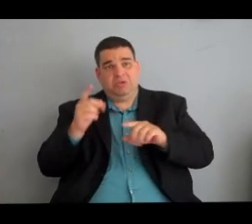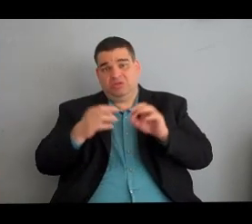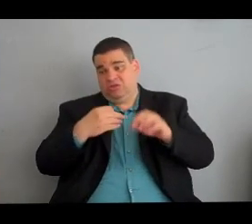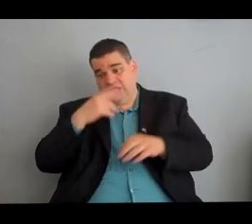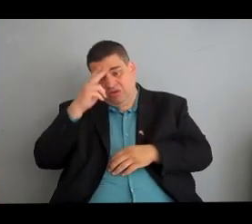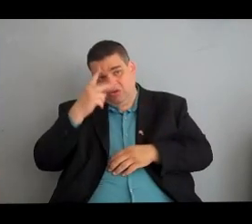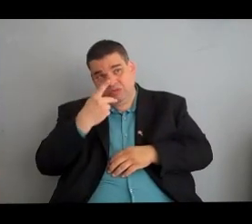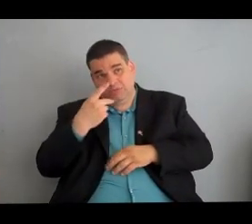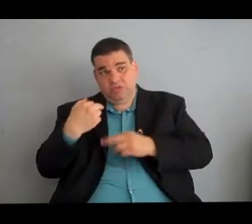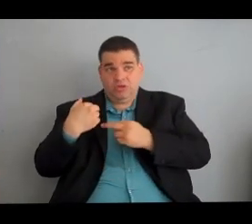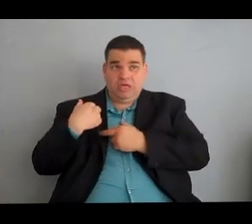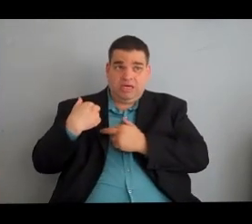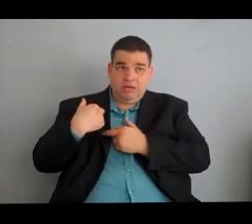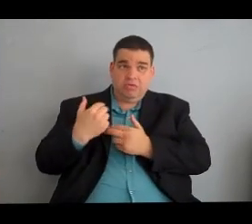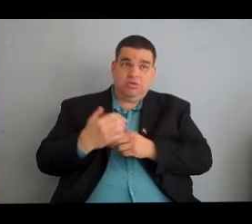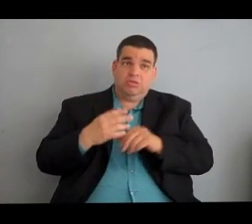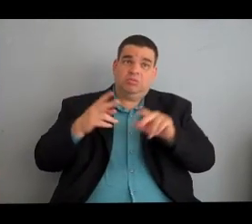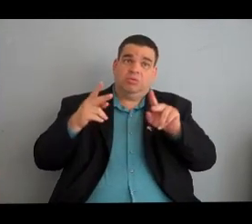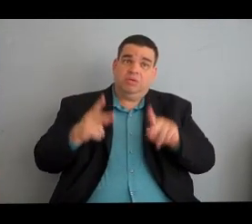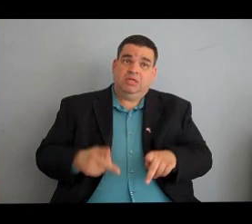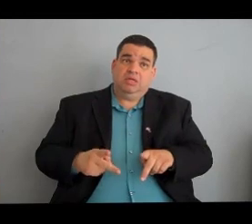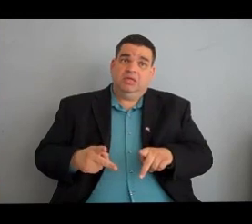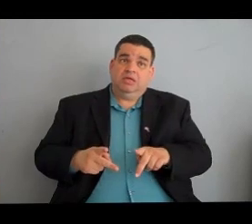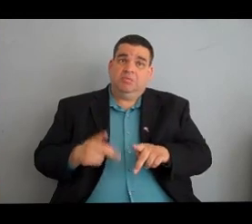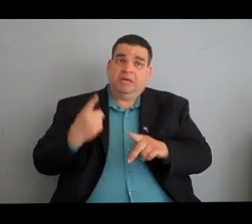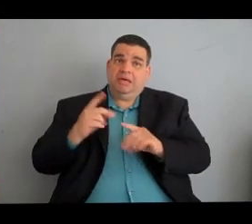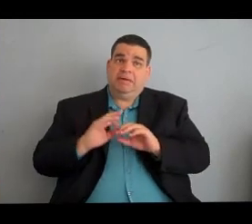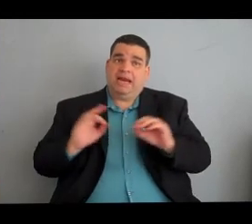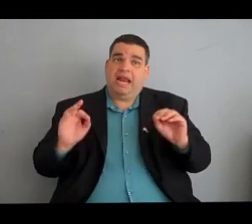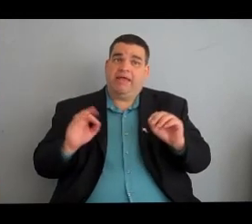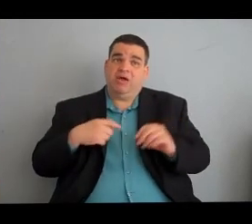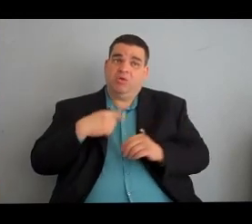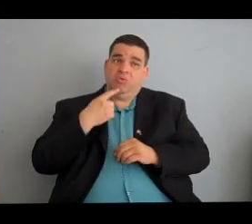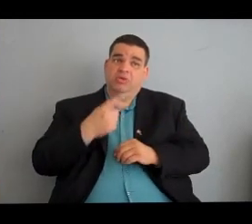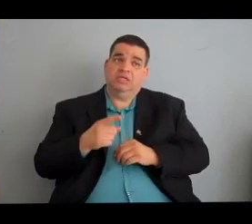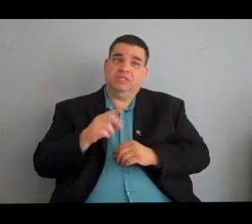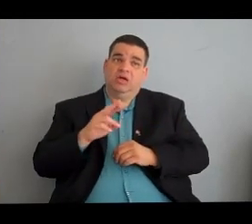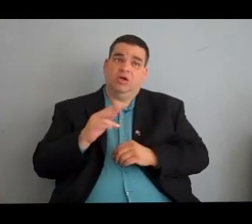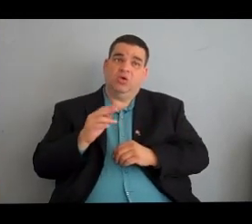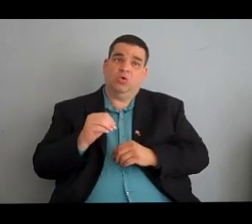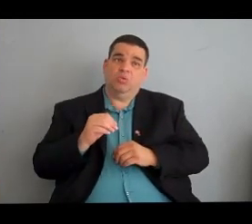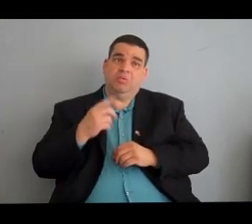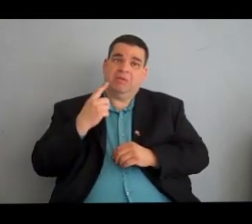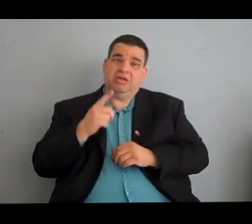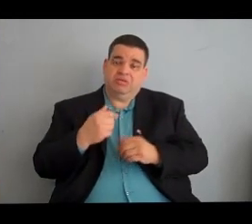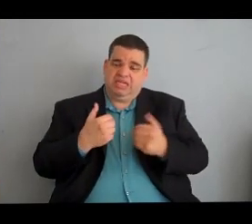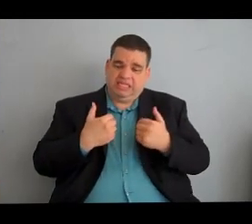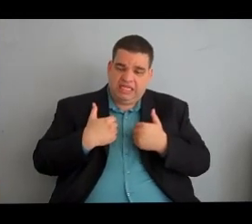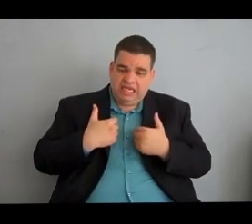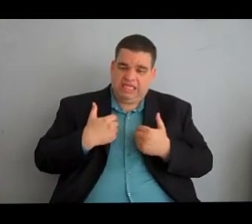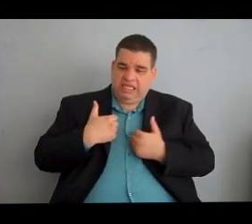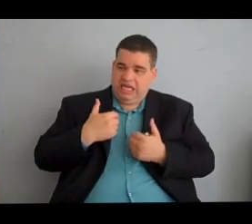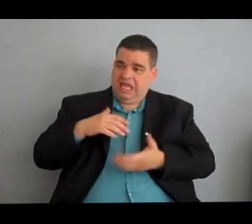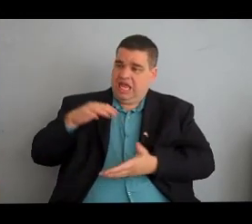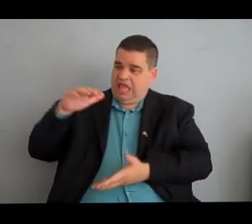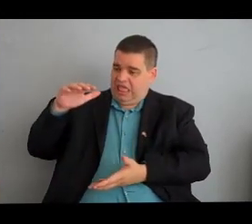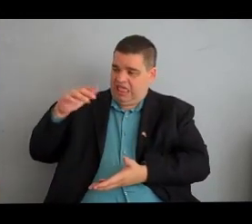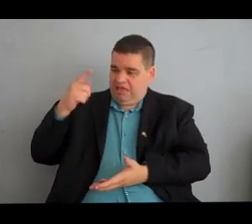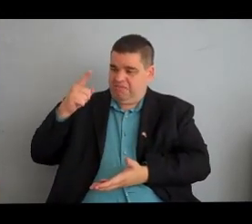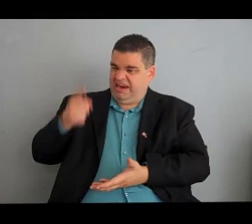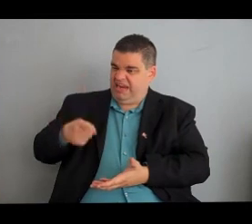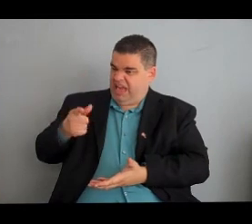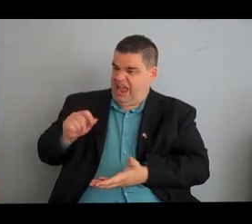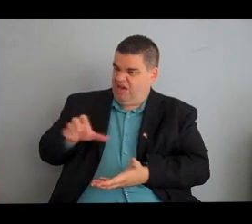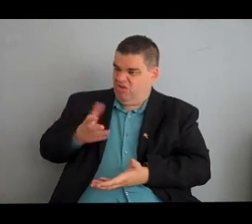humano, de nada vale. Es como dice Rubén, ¿de qué te vale tener y tener si tú no sabes qué hacer con lo que tienes? Y así yo lo llevo. Y